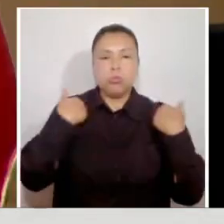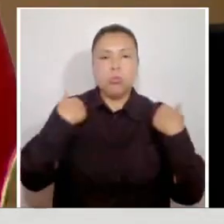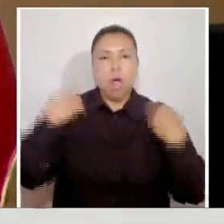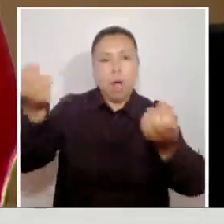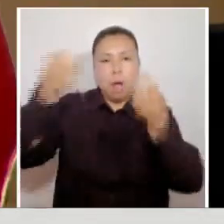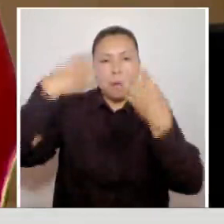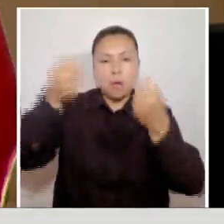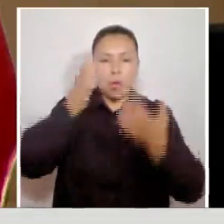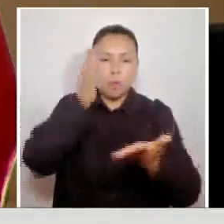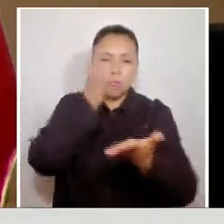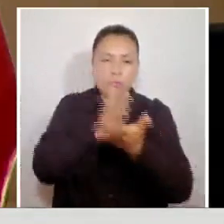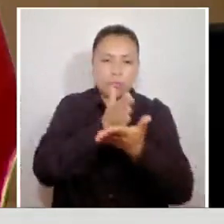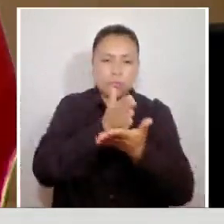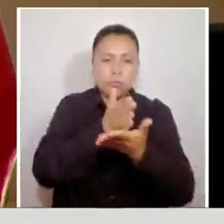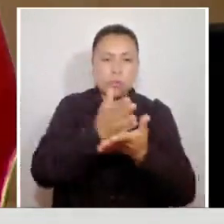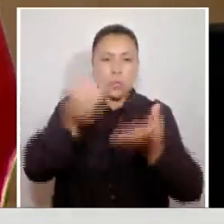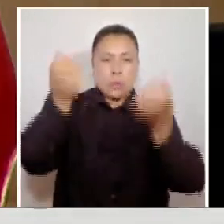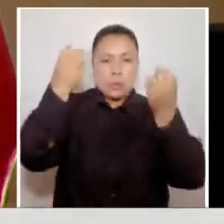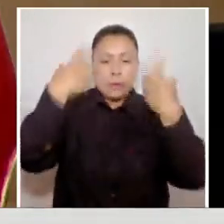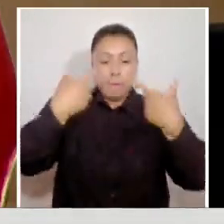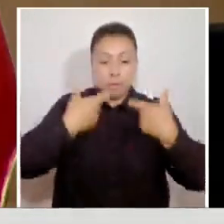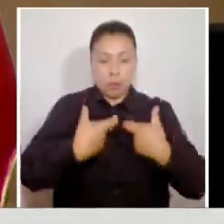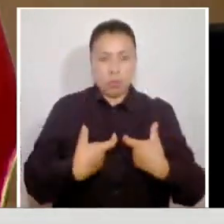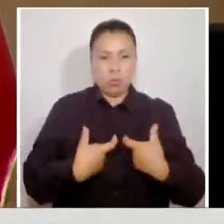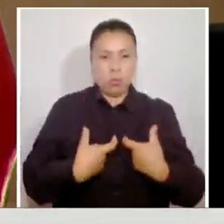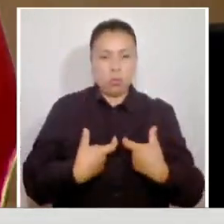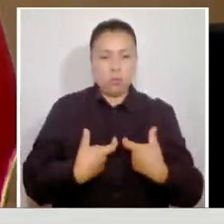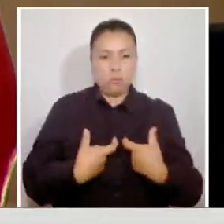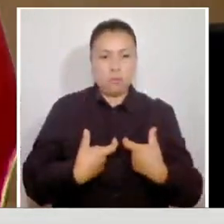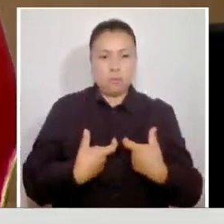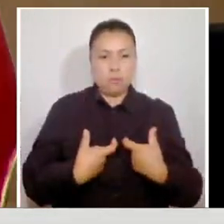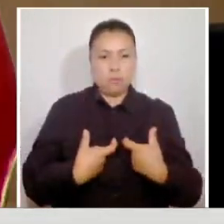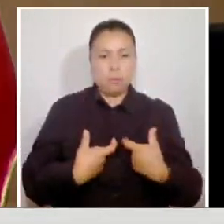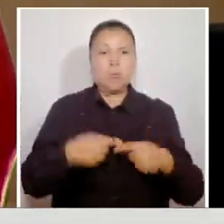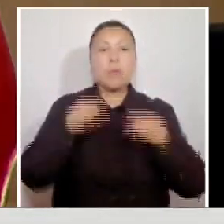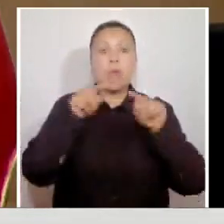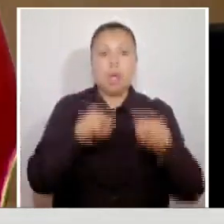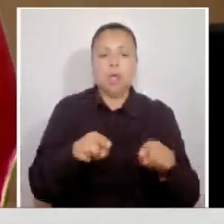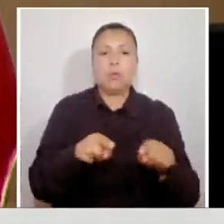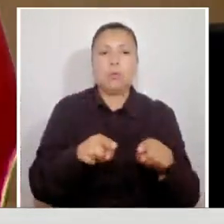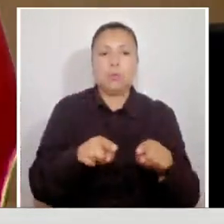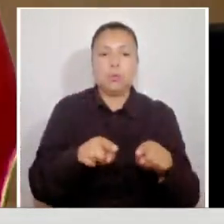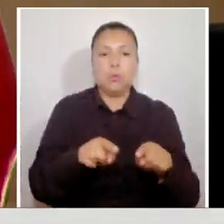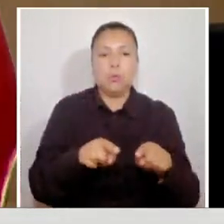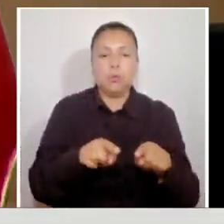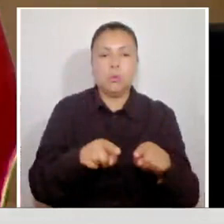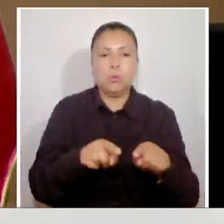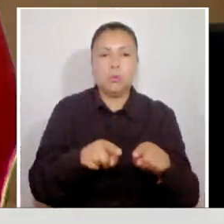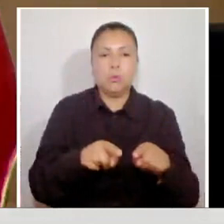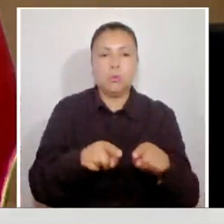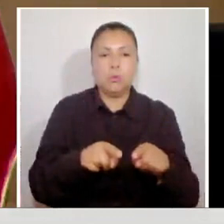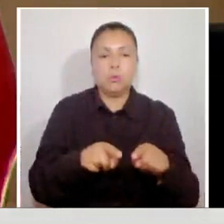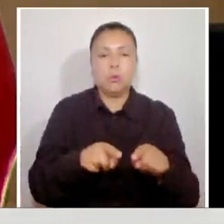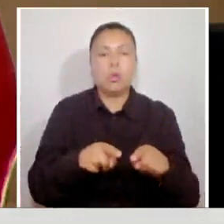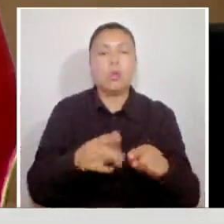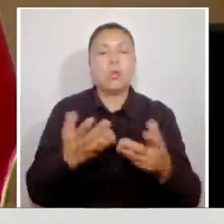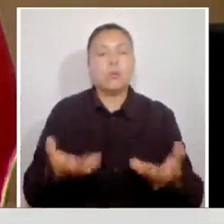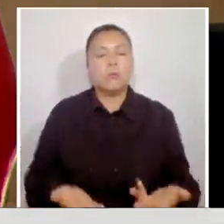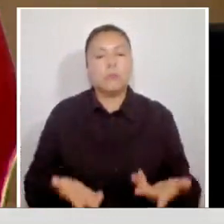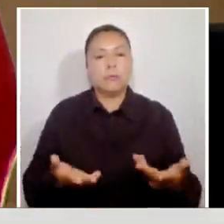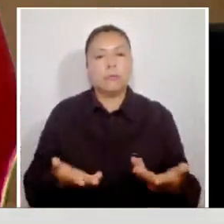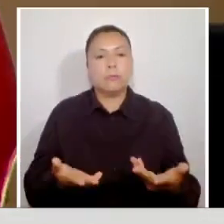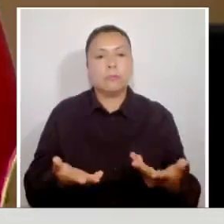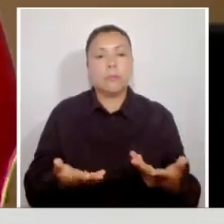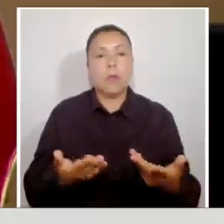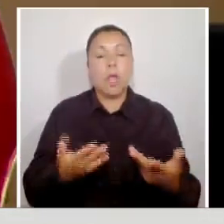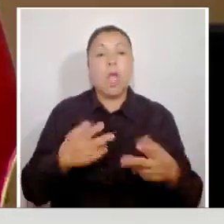va aprendiendo también autodisciplina y de hecho son un instrumento para sacar a los niños